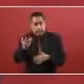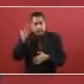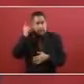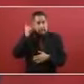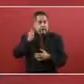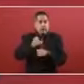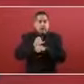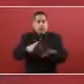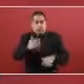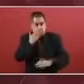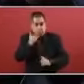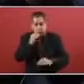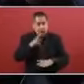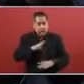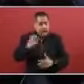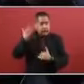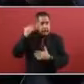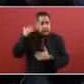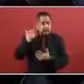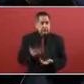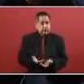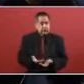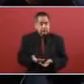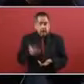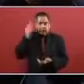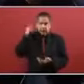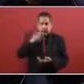casos. No se sabe.